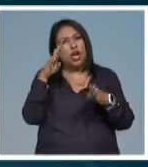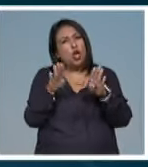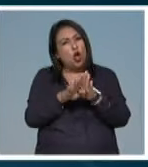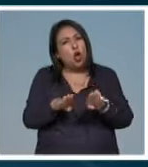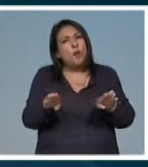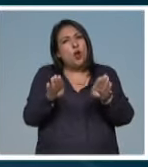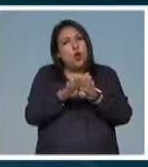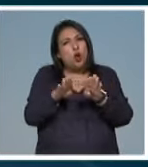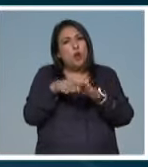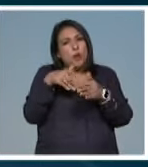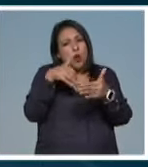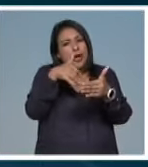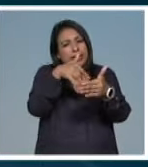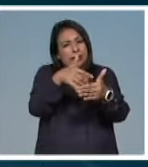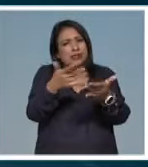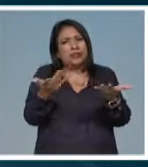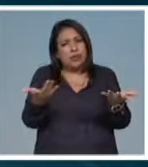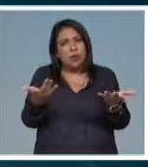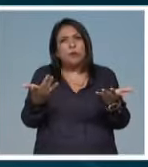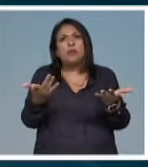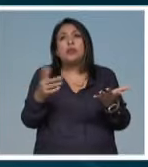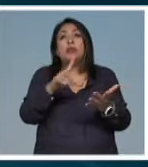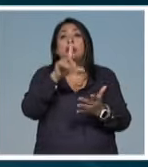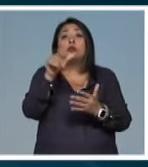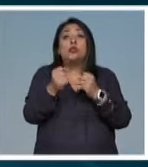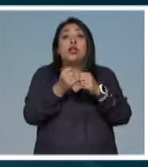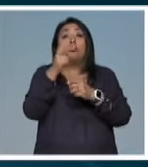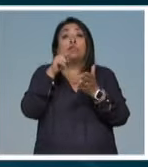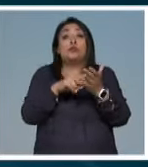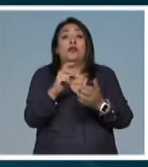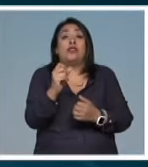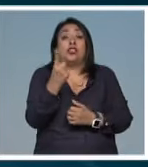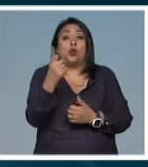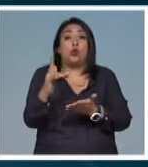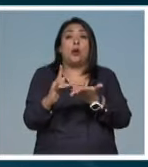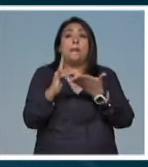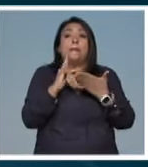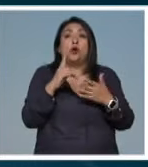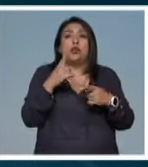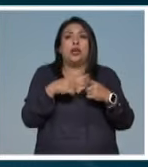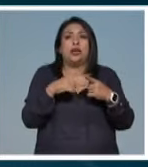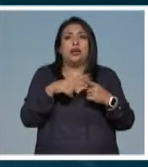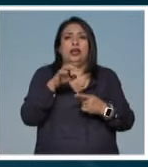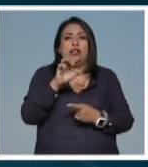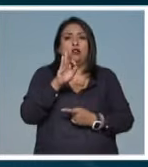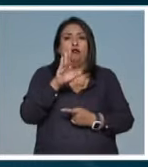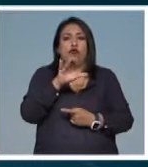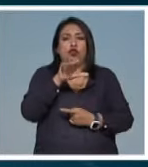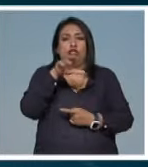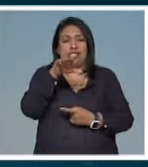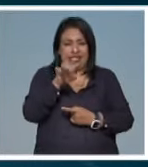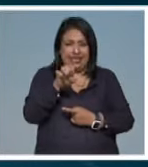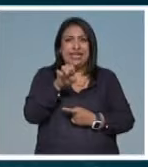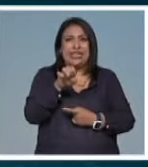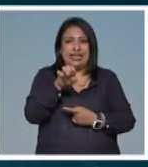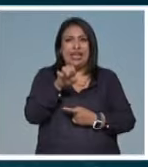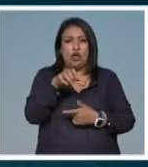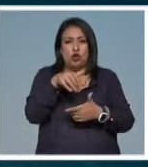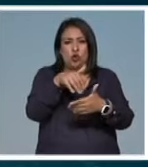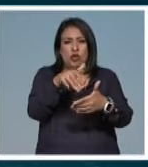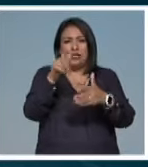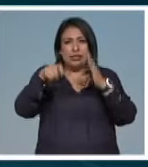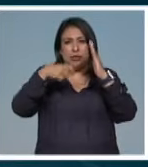podríamos hacer el archivo. Pero fue sino hasta el 2021, con el apoyo de Focine, de acervos